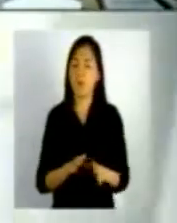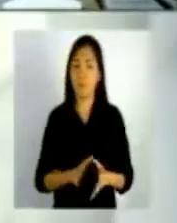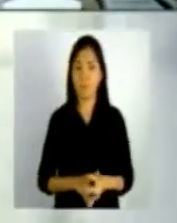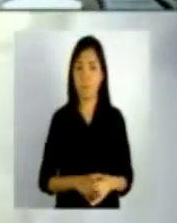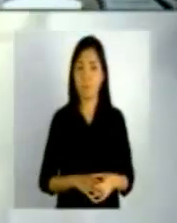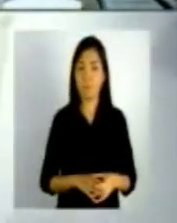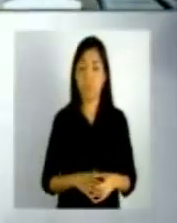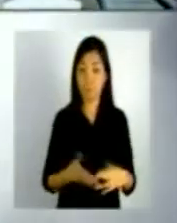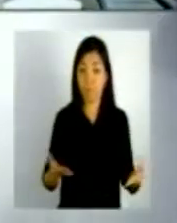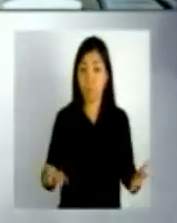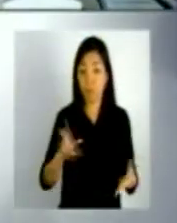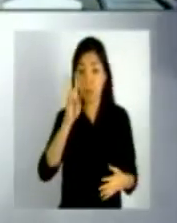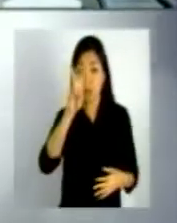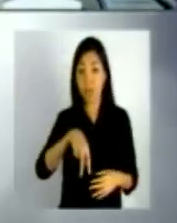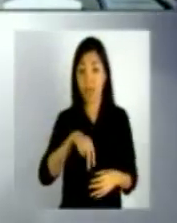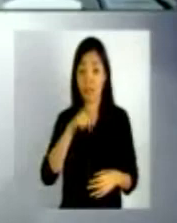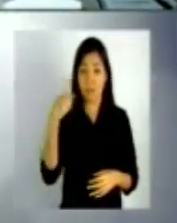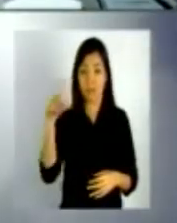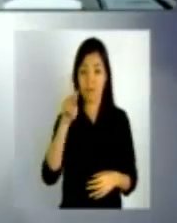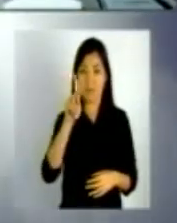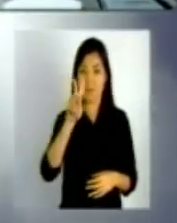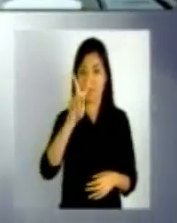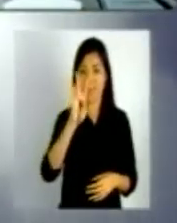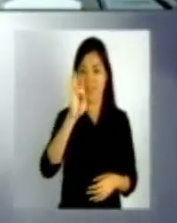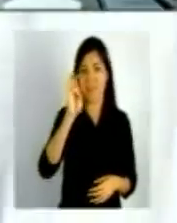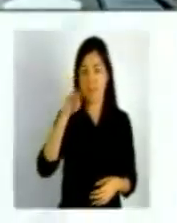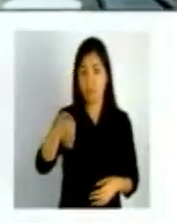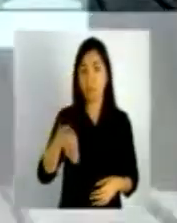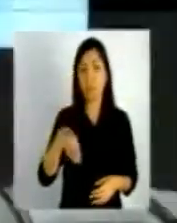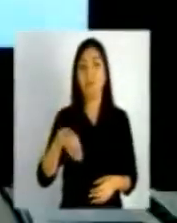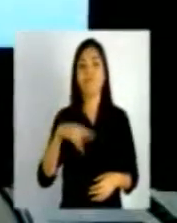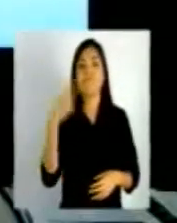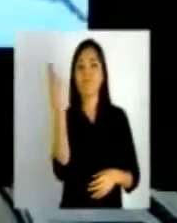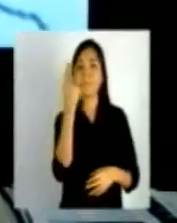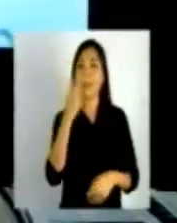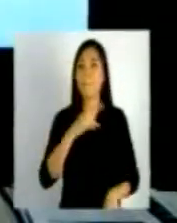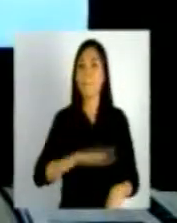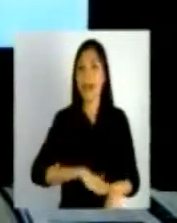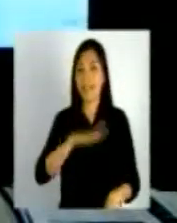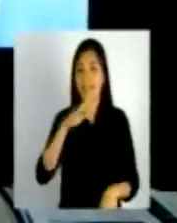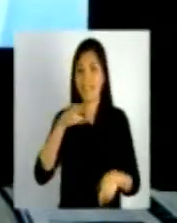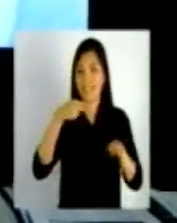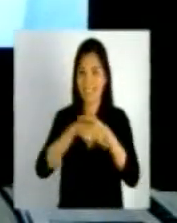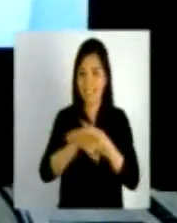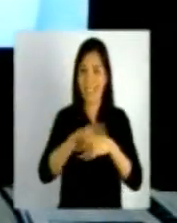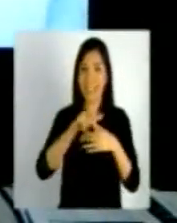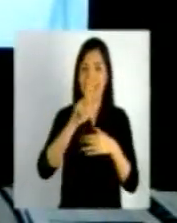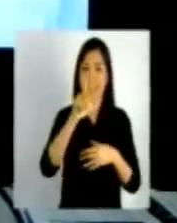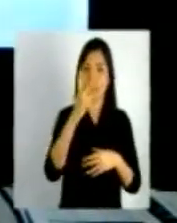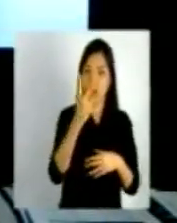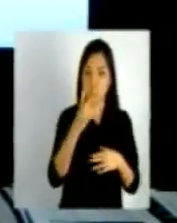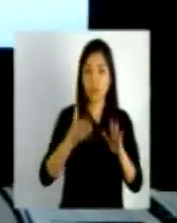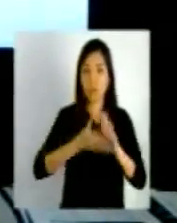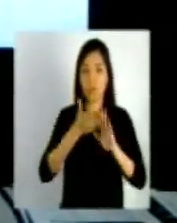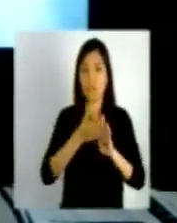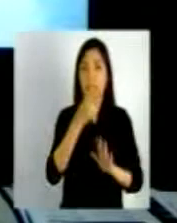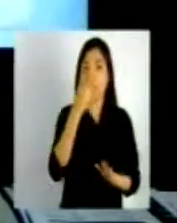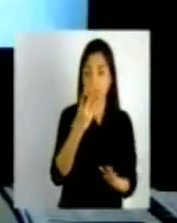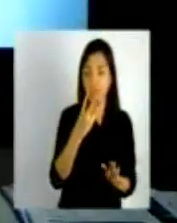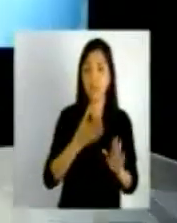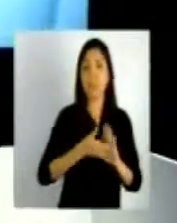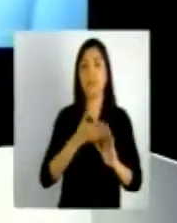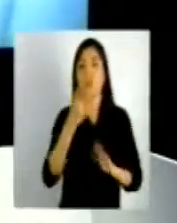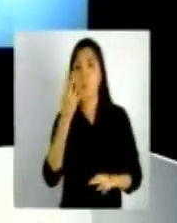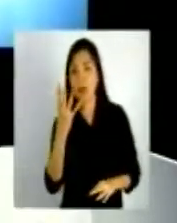En efecto, la propuesta del Partido Verde es ampliar las líneas del tren ligero, la 1 y la 2, construir la 3 y la 4,